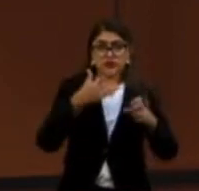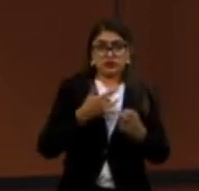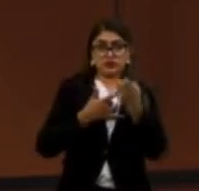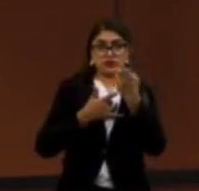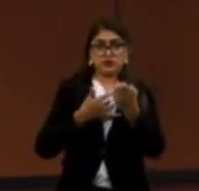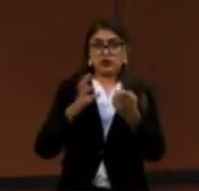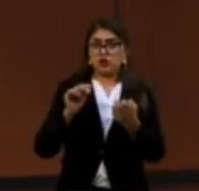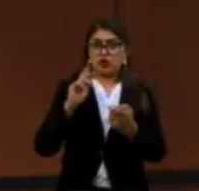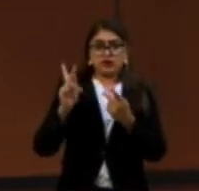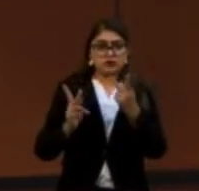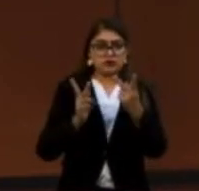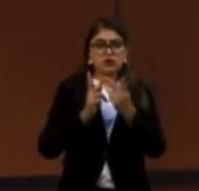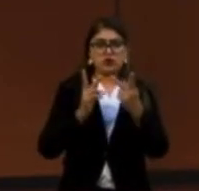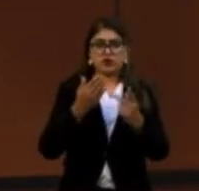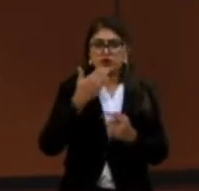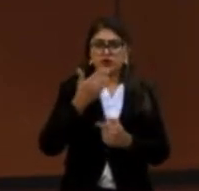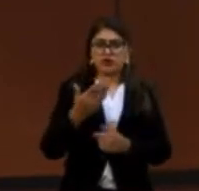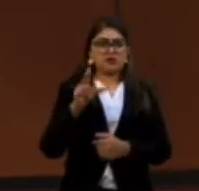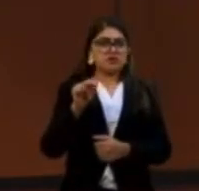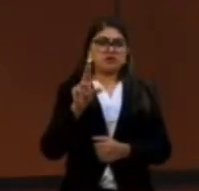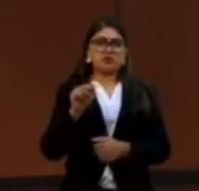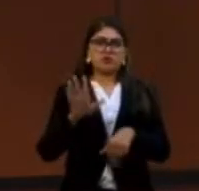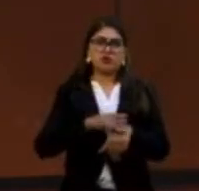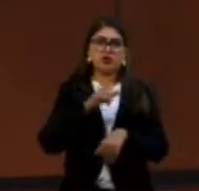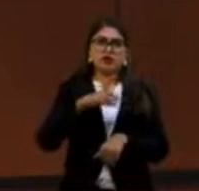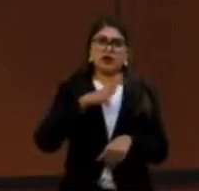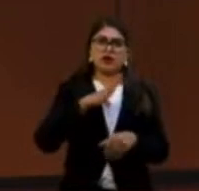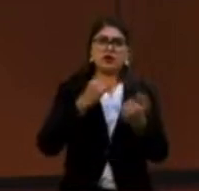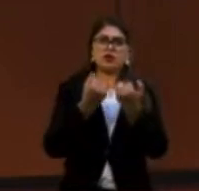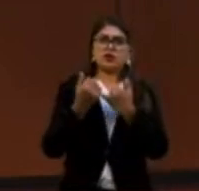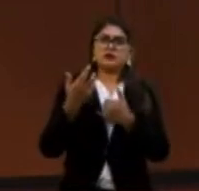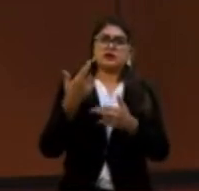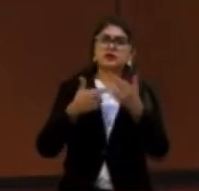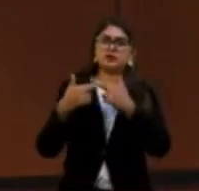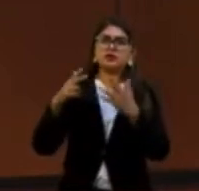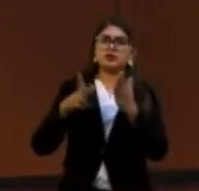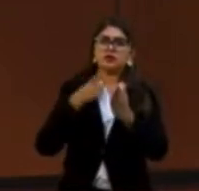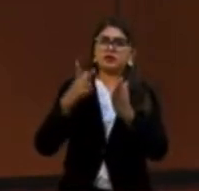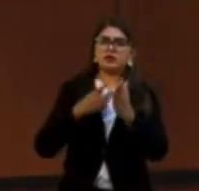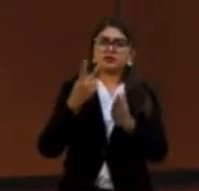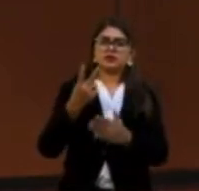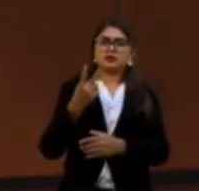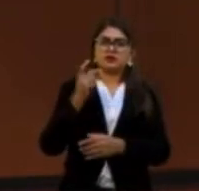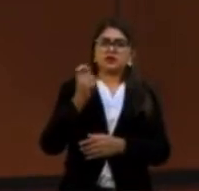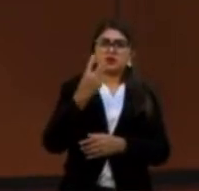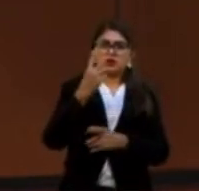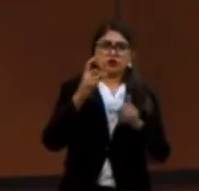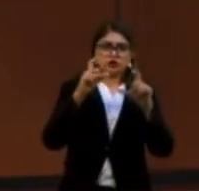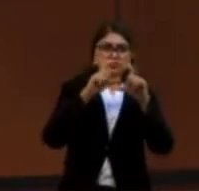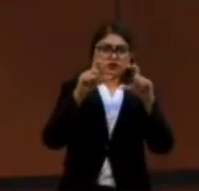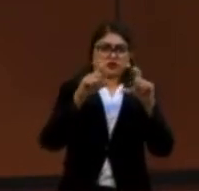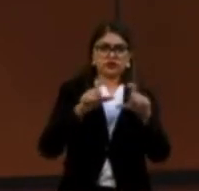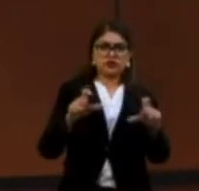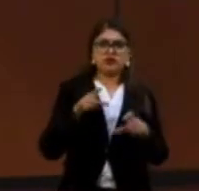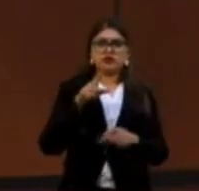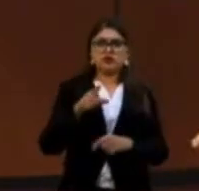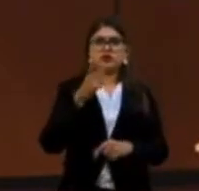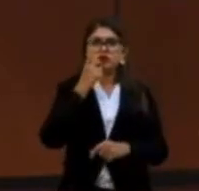es correcto, porque además se repite prácticamente en dos incisos en